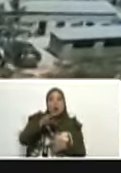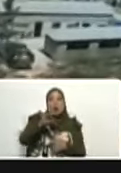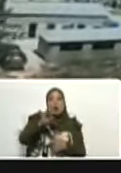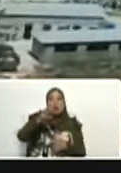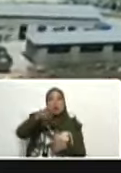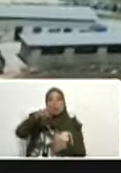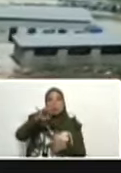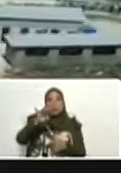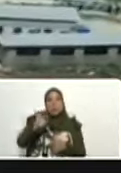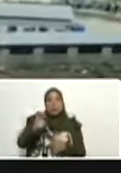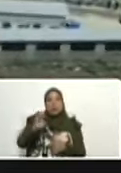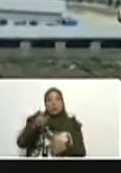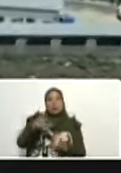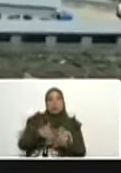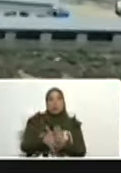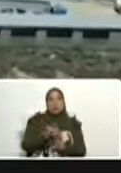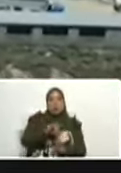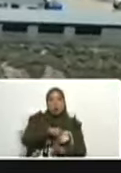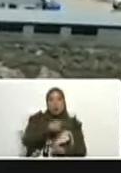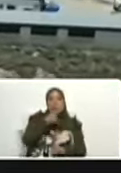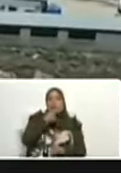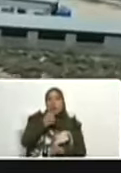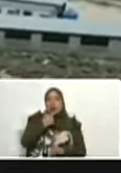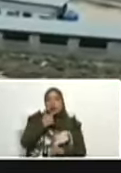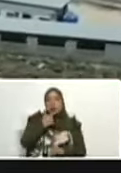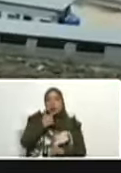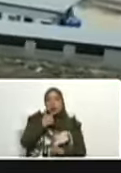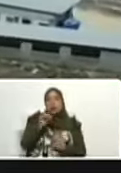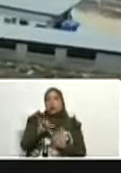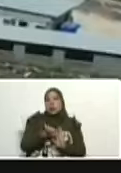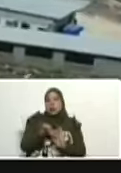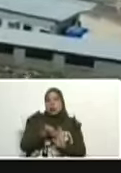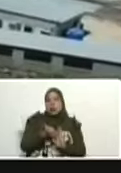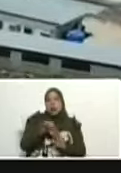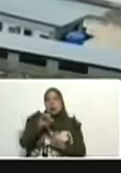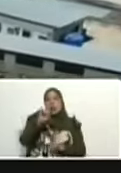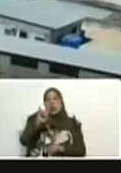La universidad nace con unas instalaciones hermosas al lado del IBIP.